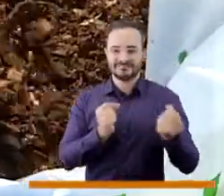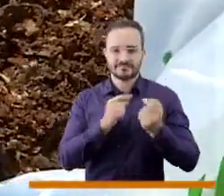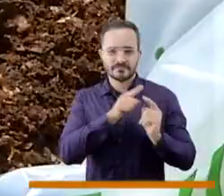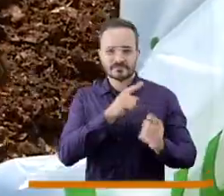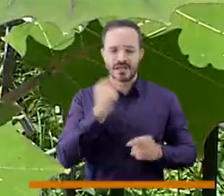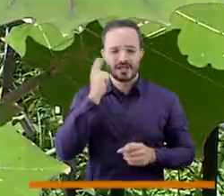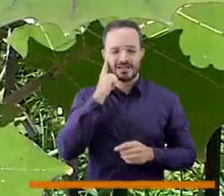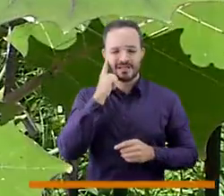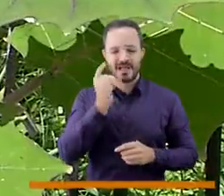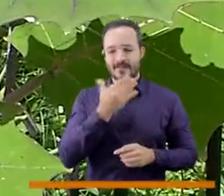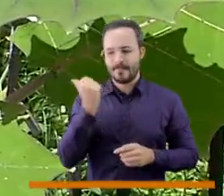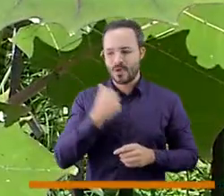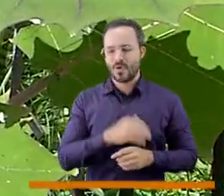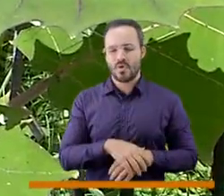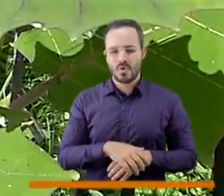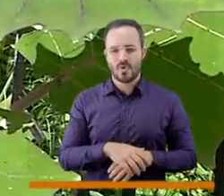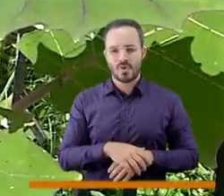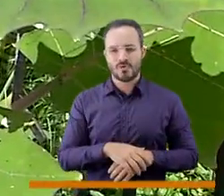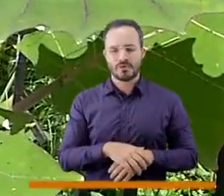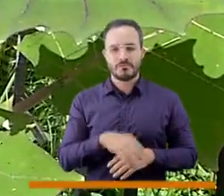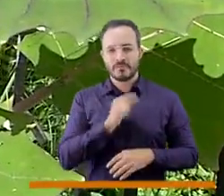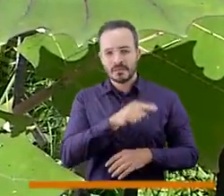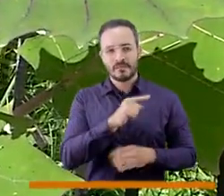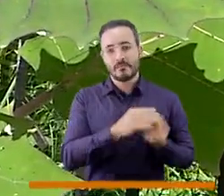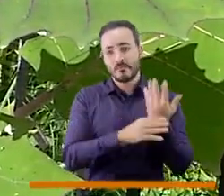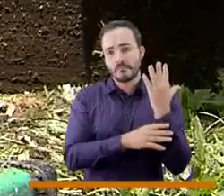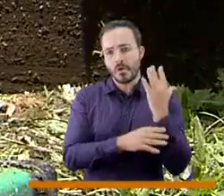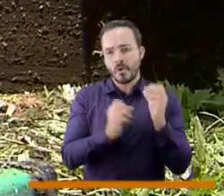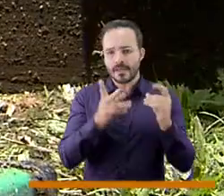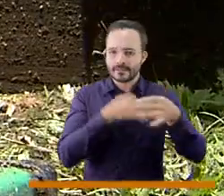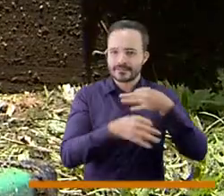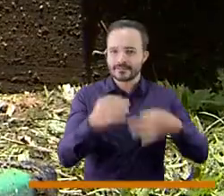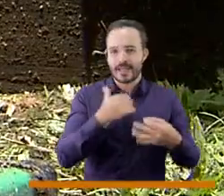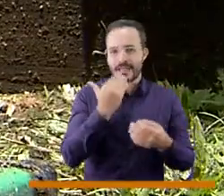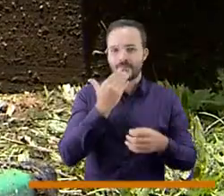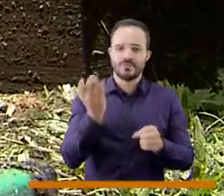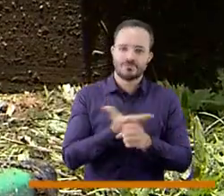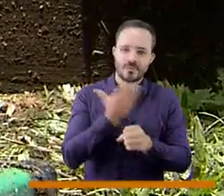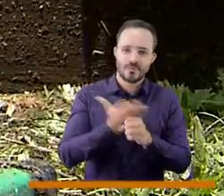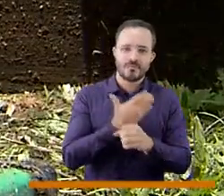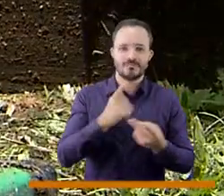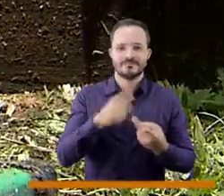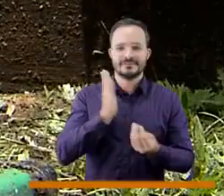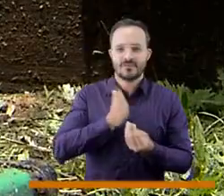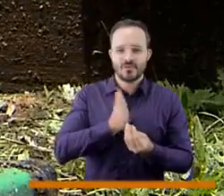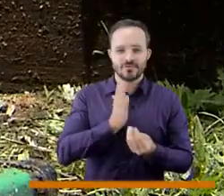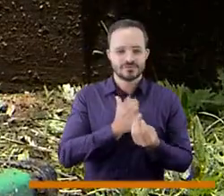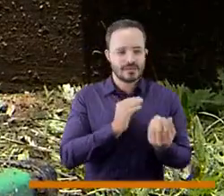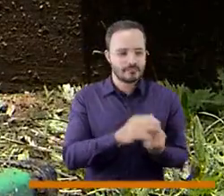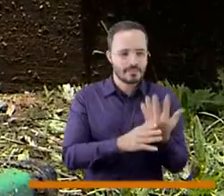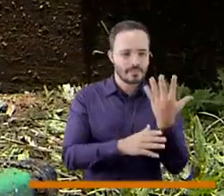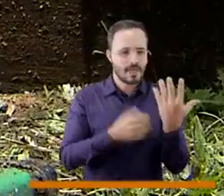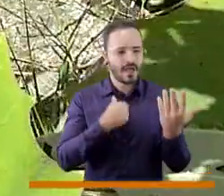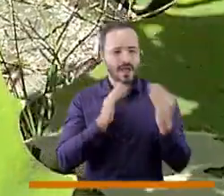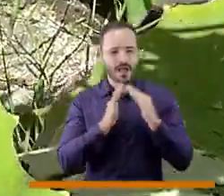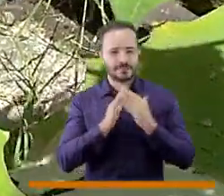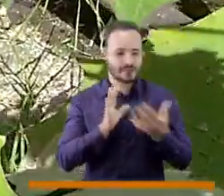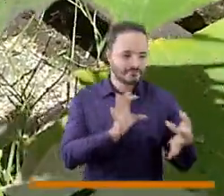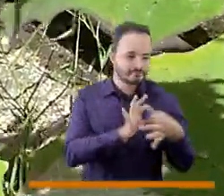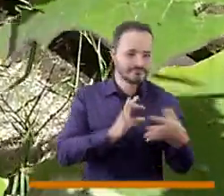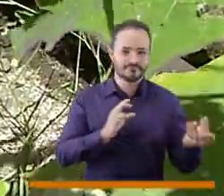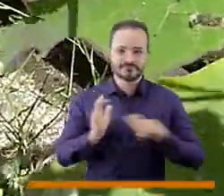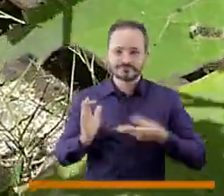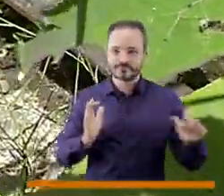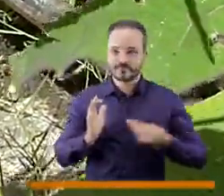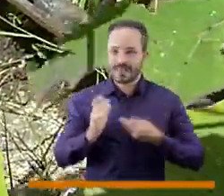vecino diga: venga, en vez de sembrar aquí el arbolito, voy a sembrar tomate, voy a sembrar cebolla. Entonces lo que hacemos es eso, apuntarle a una